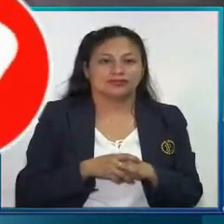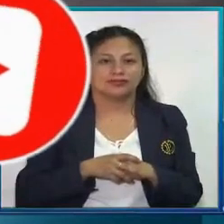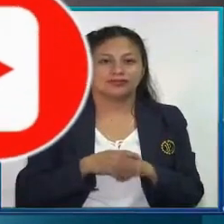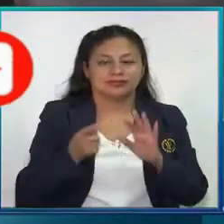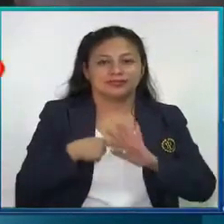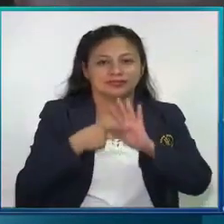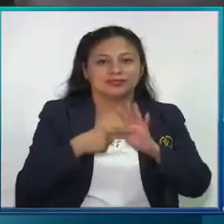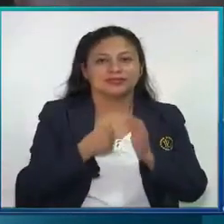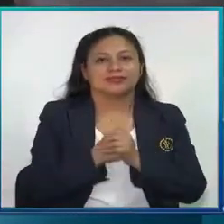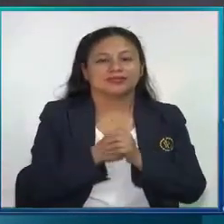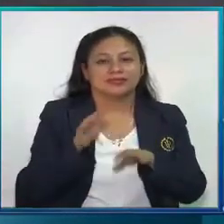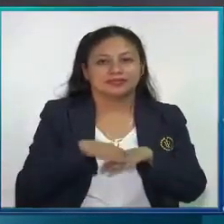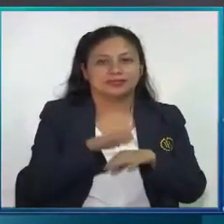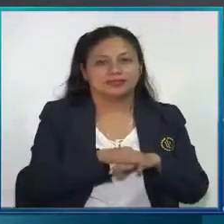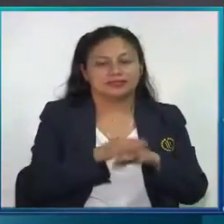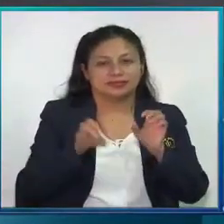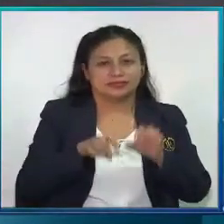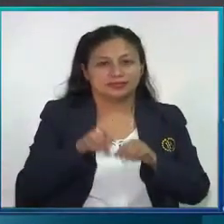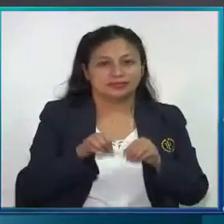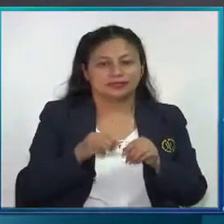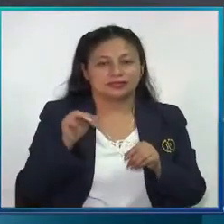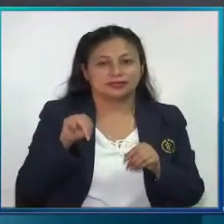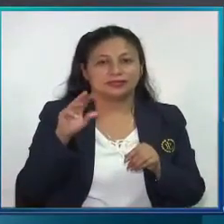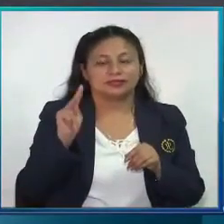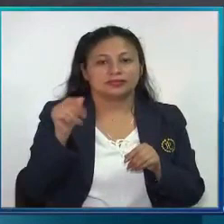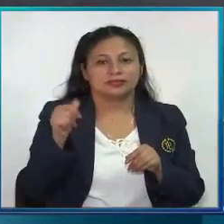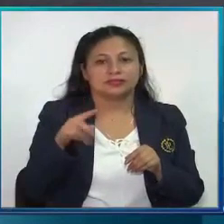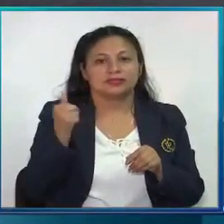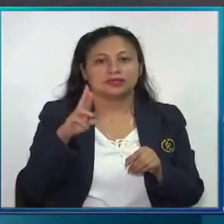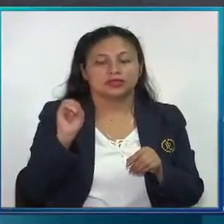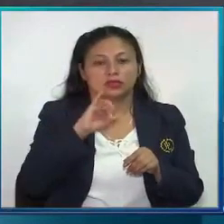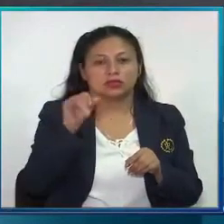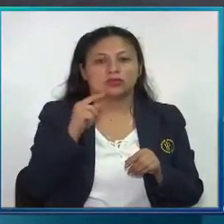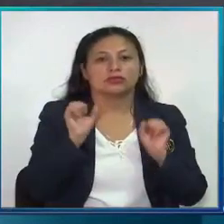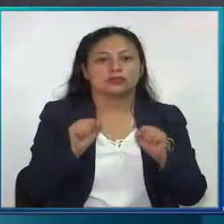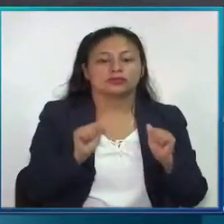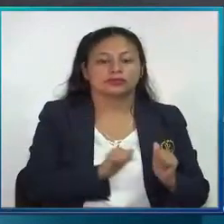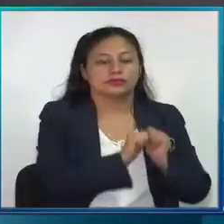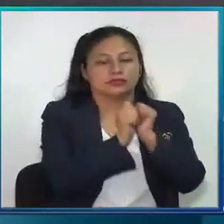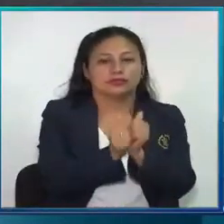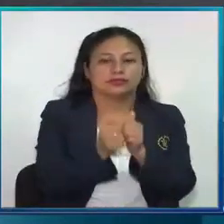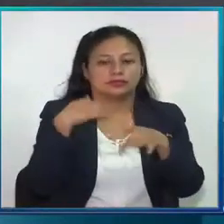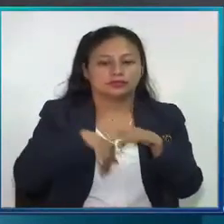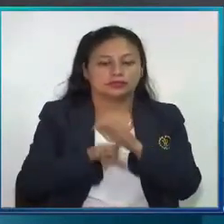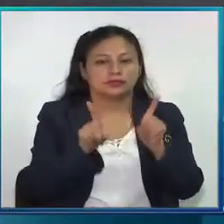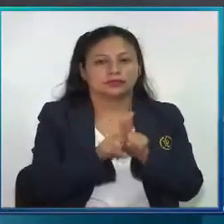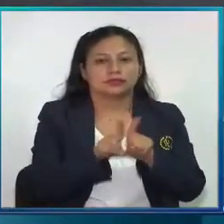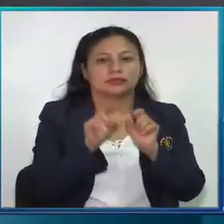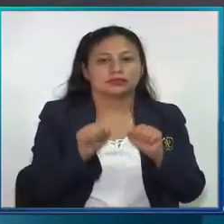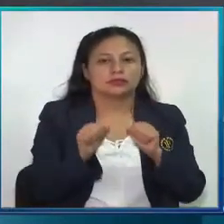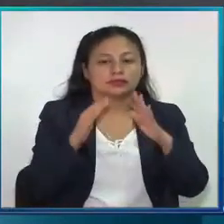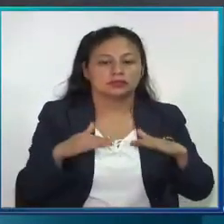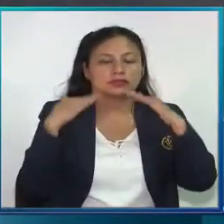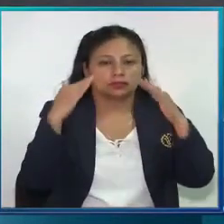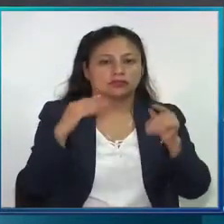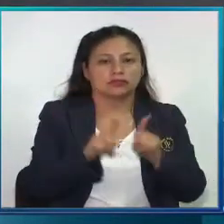Señores representantes, solicito a los señores secretarios Maynor Mejía y Aníbal Rojas poder acompañar en su ingreso al hemiciclo